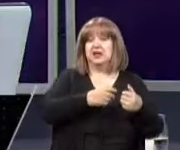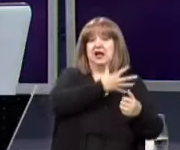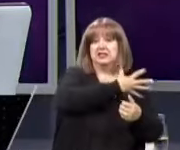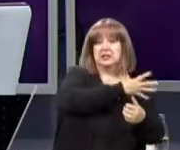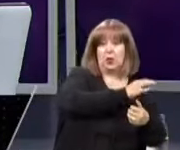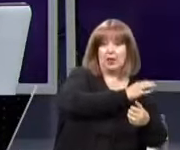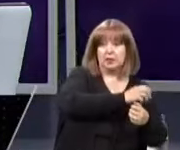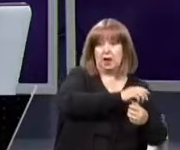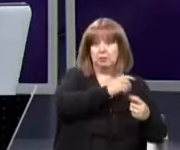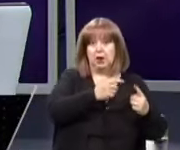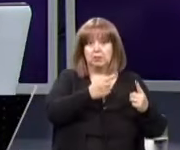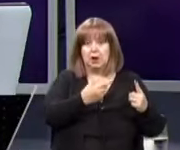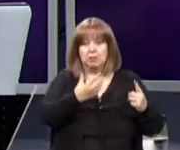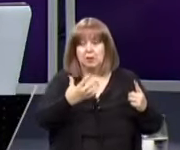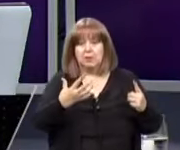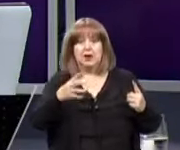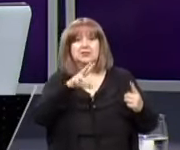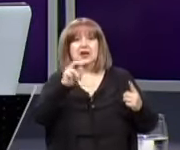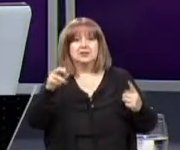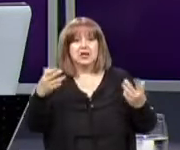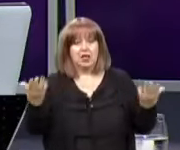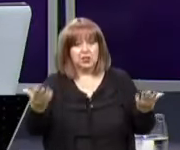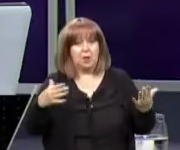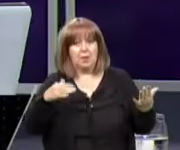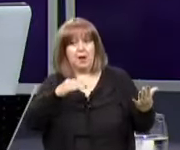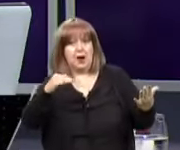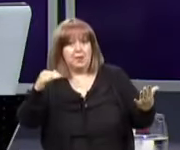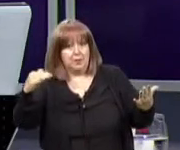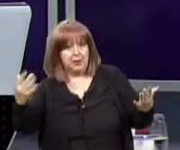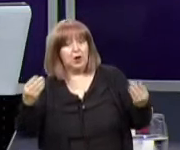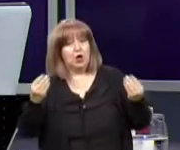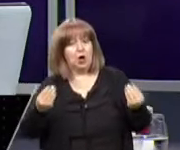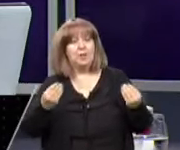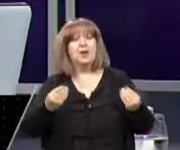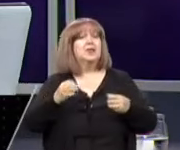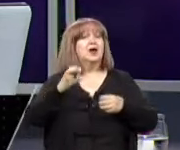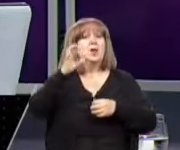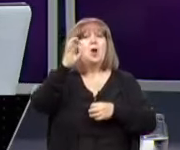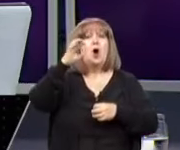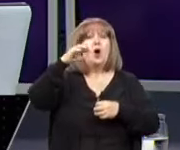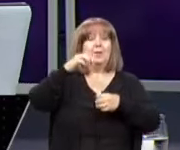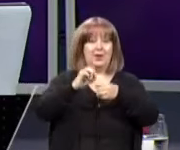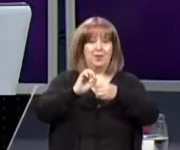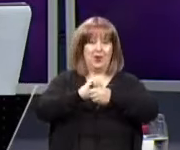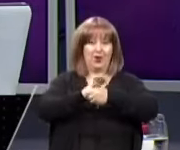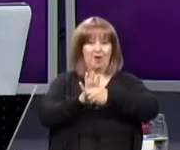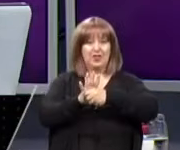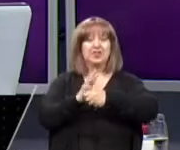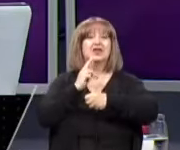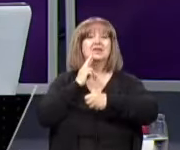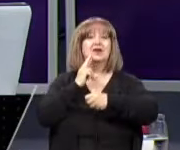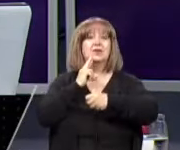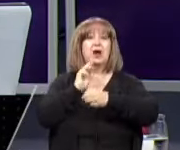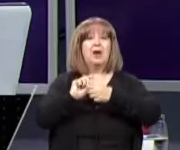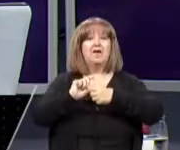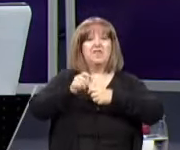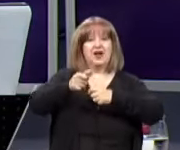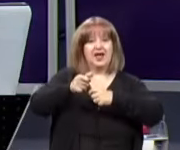lo que está pasando en todo el país. ¿Qué pasa con esto? Esta subvariante de Omicron que se ha detectado y que justamente es